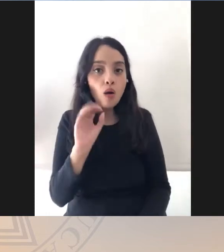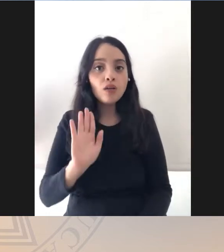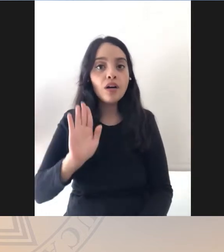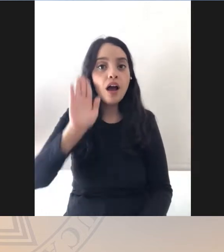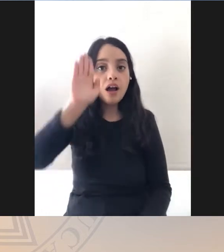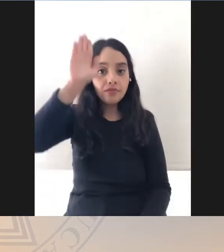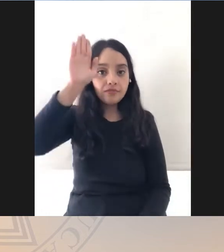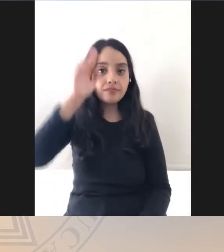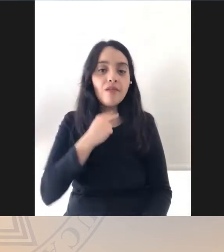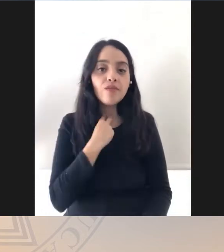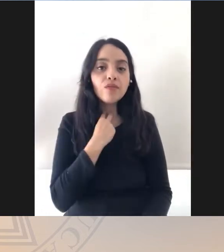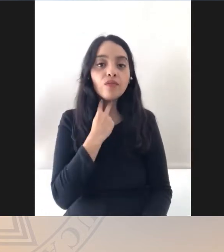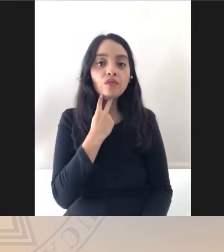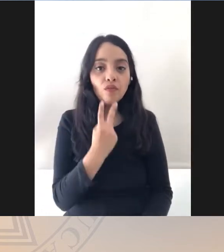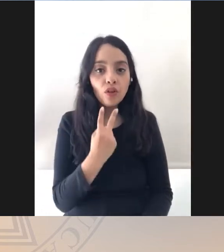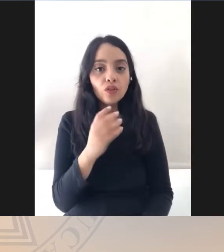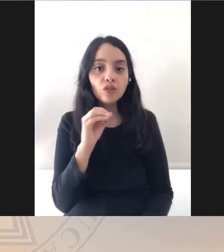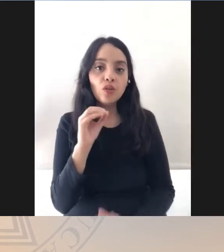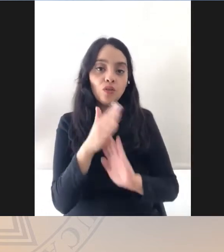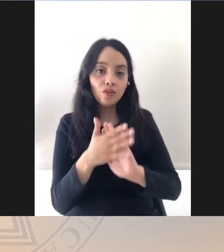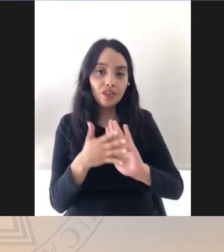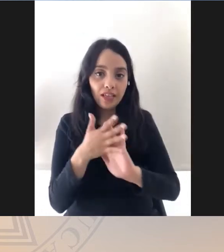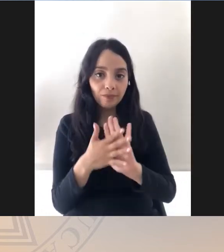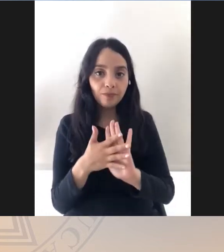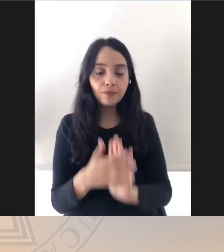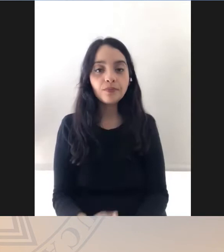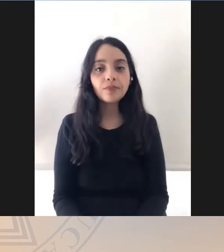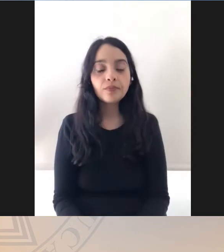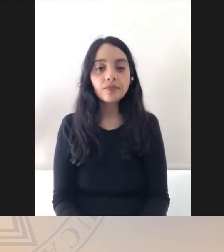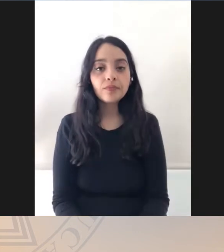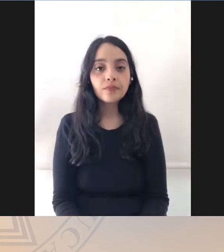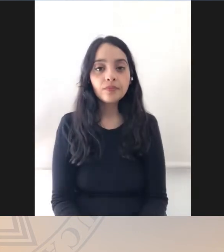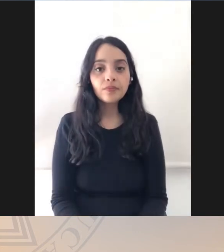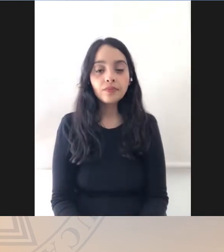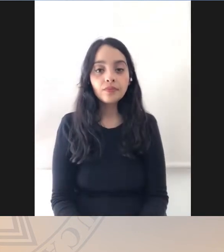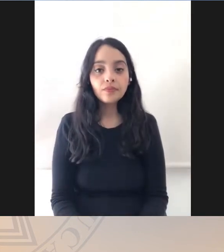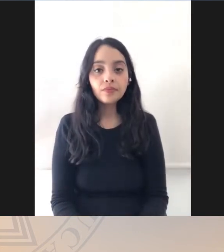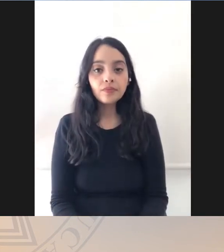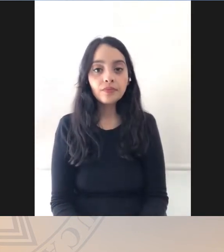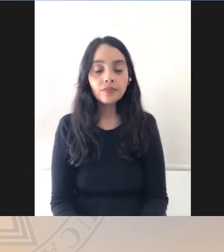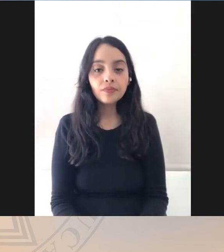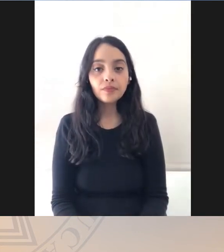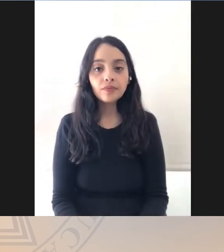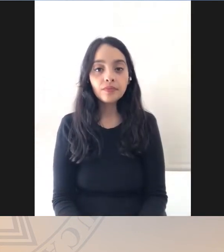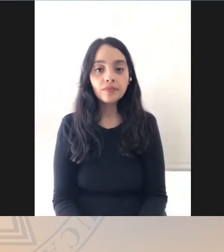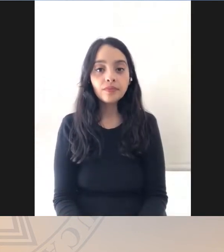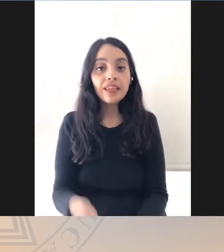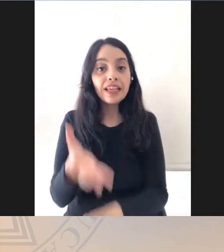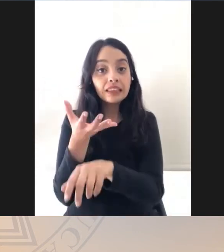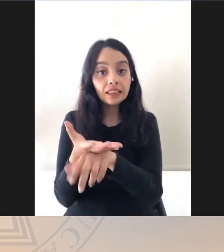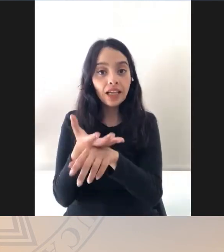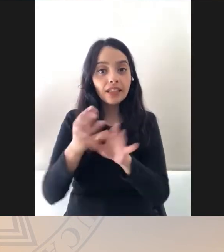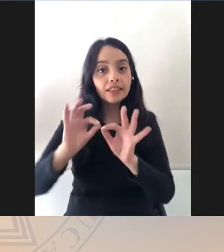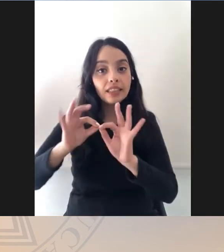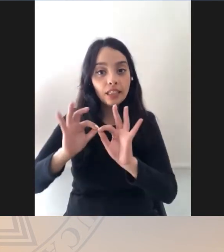para poder hacerlas verbalizadamente. Contamos con intérprete en